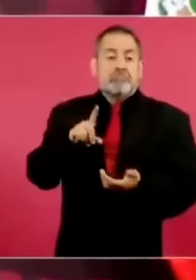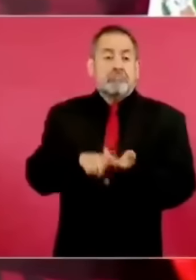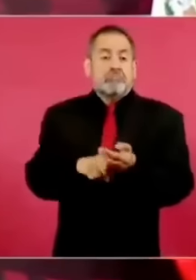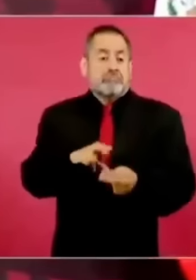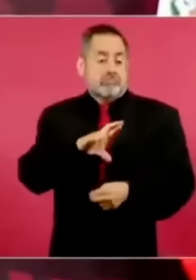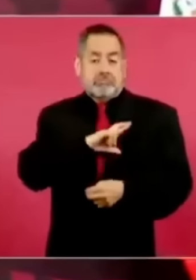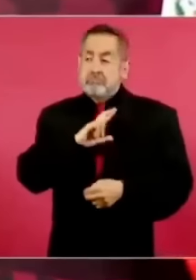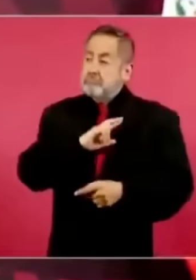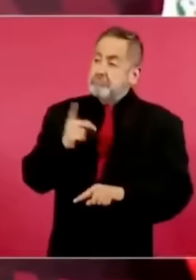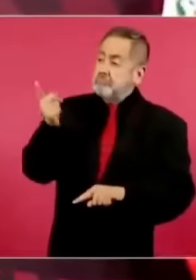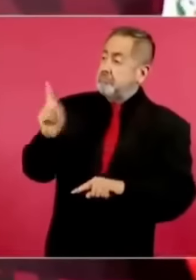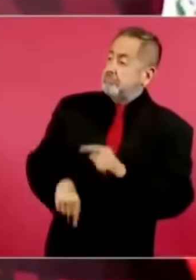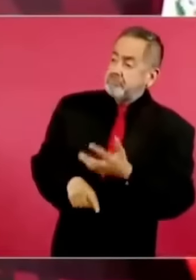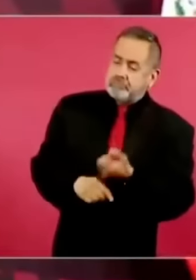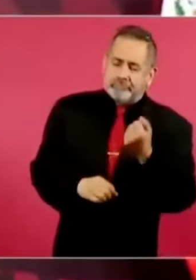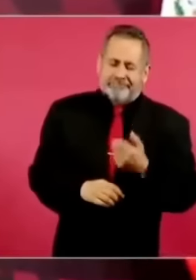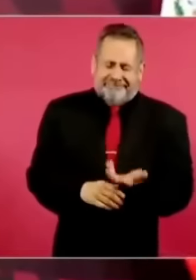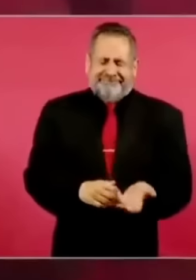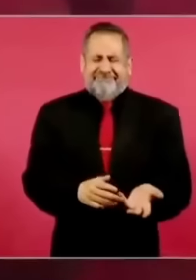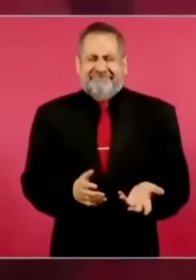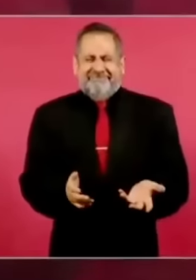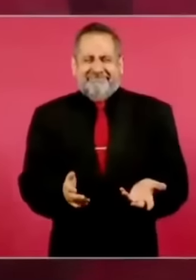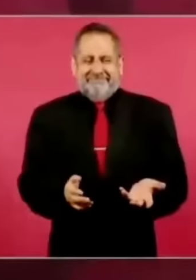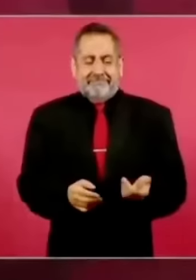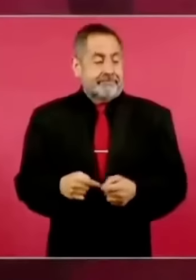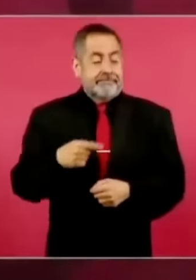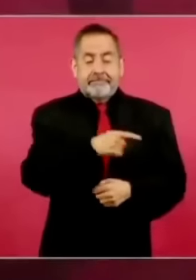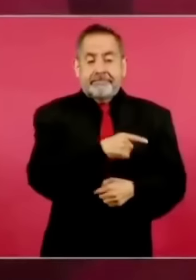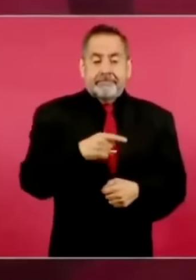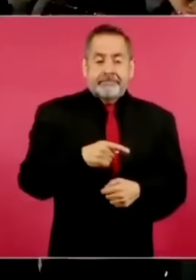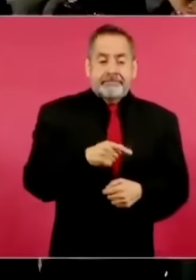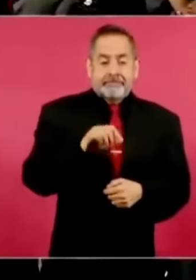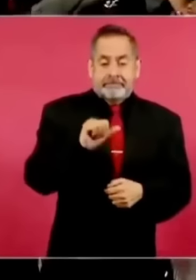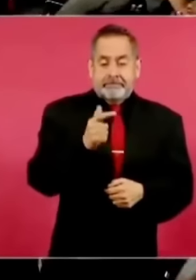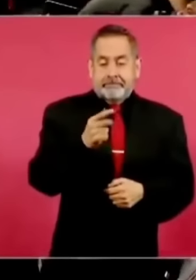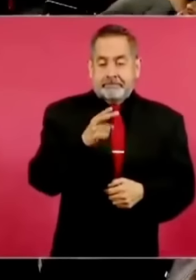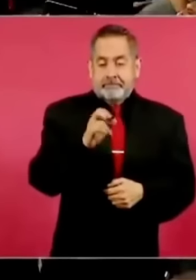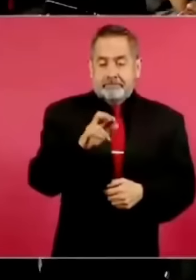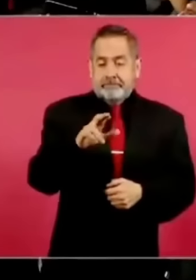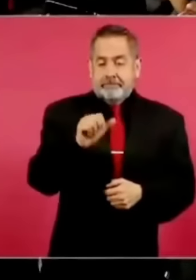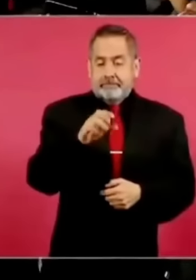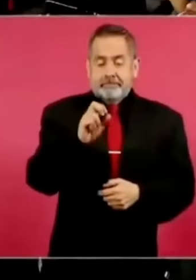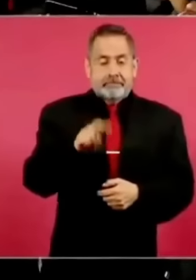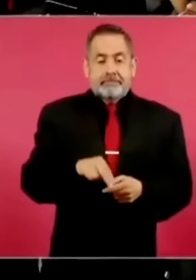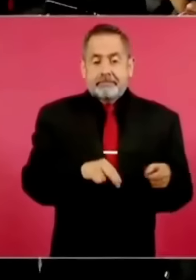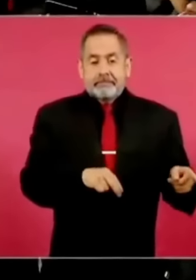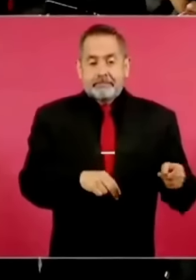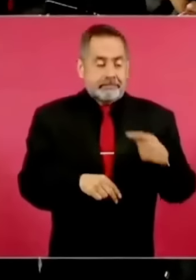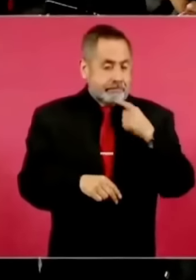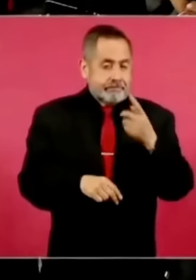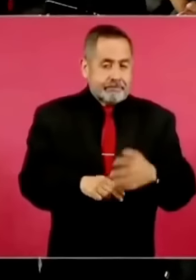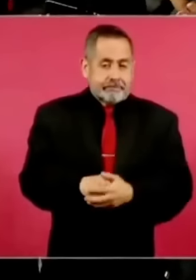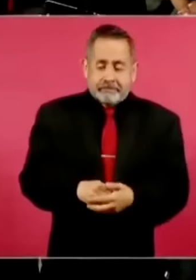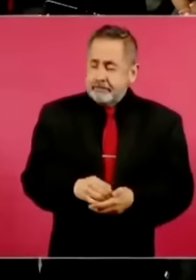dice Héctor, dice, ¿qué dice? Increíble, ¿no? ¿Eh?